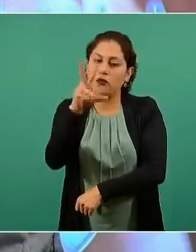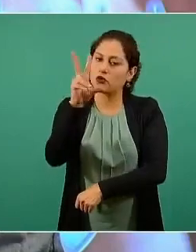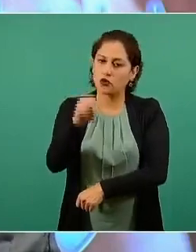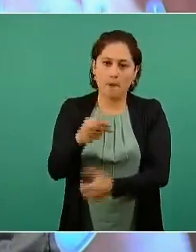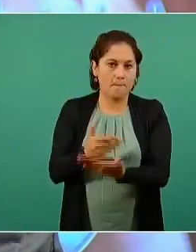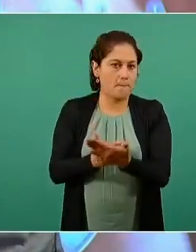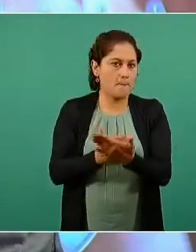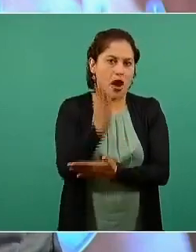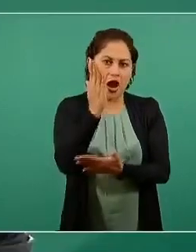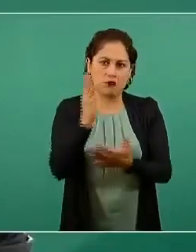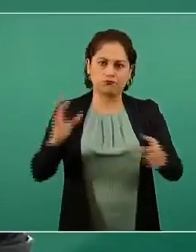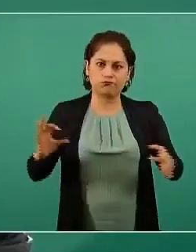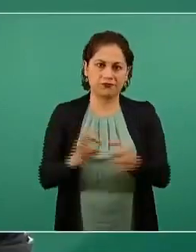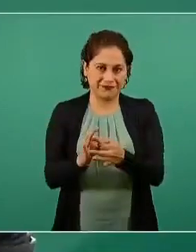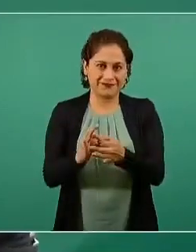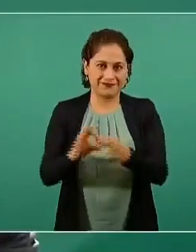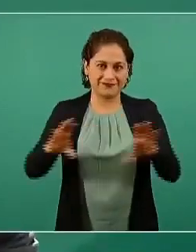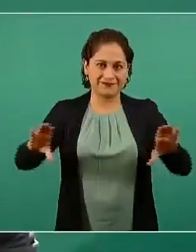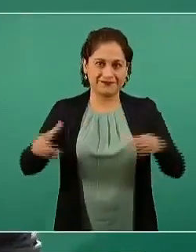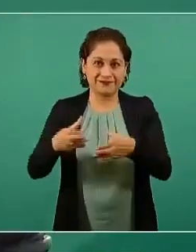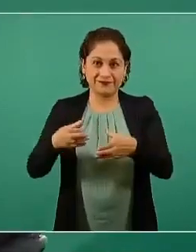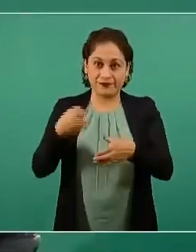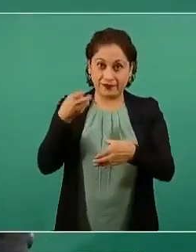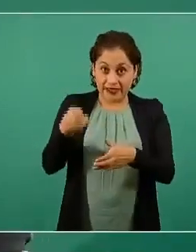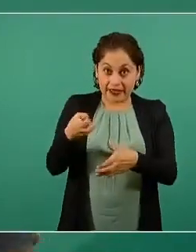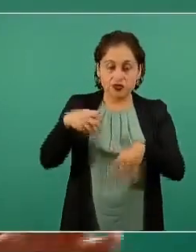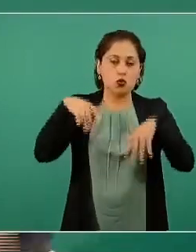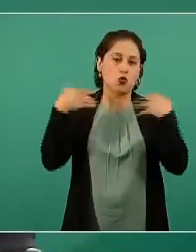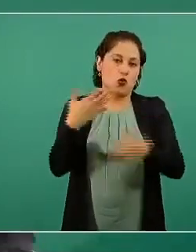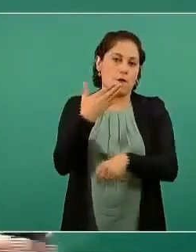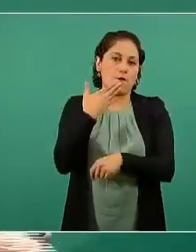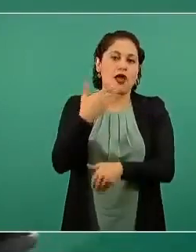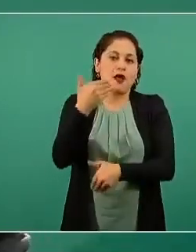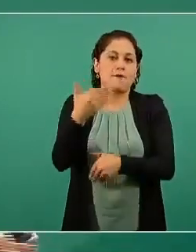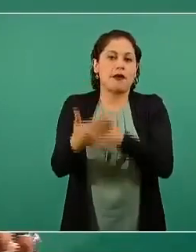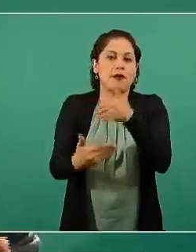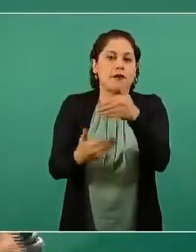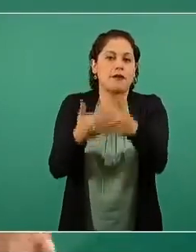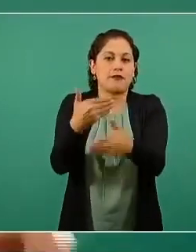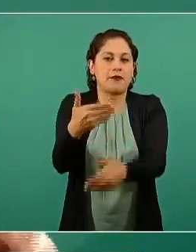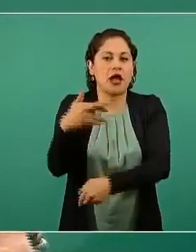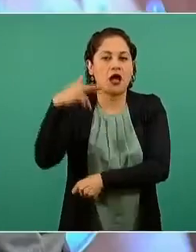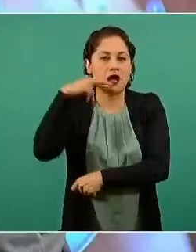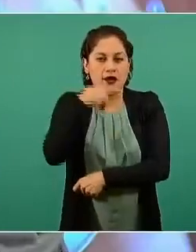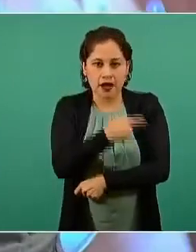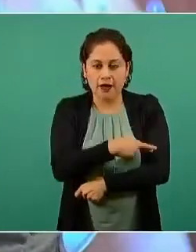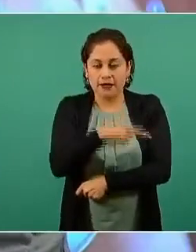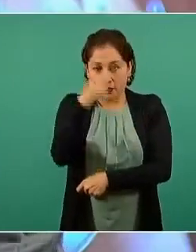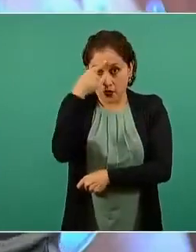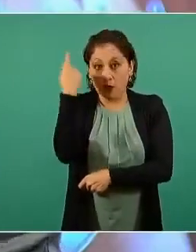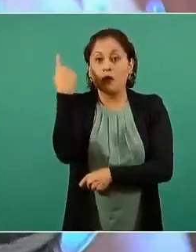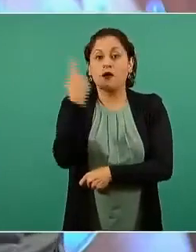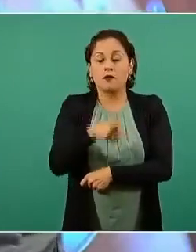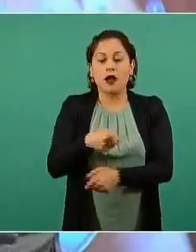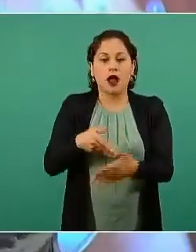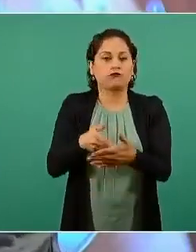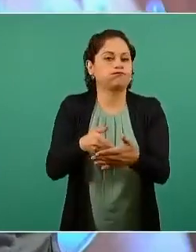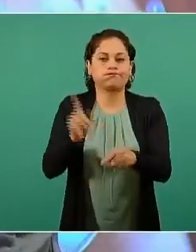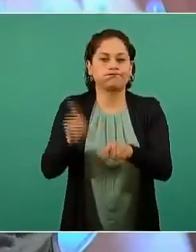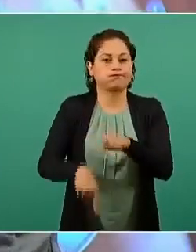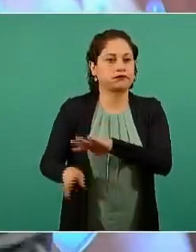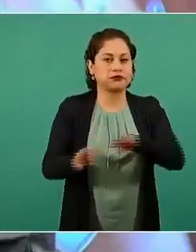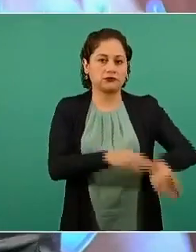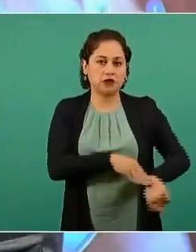que se avance de manera muy eficiente en ir quitando cualquier obstáculo para que se garantice la fabricación